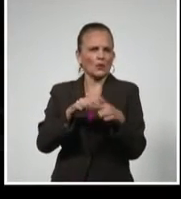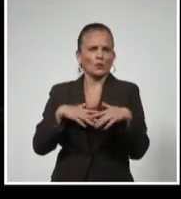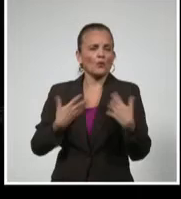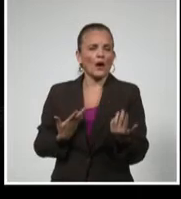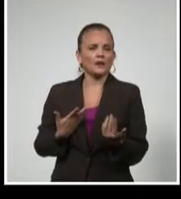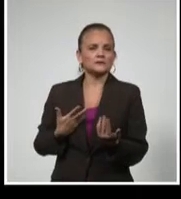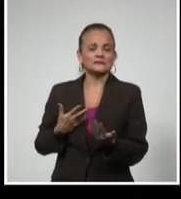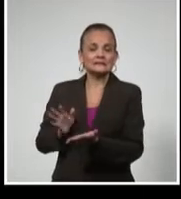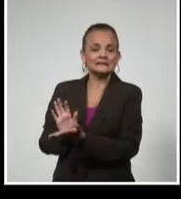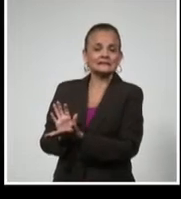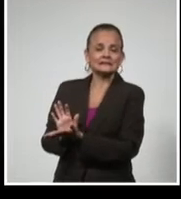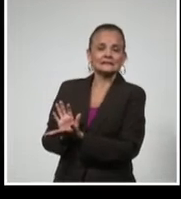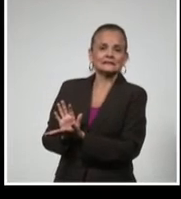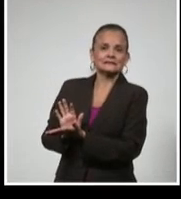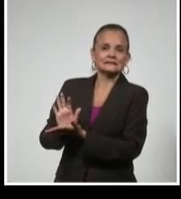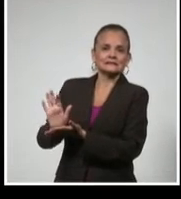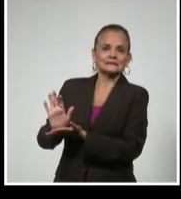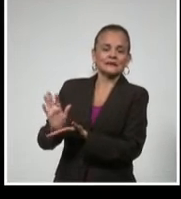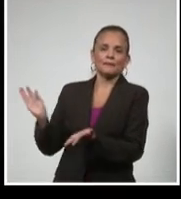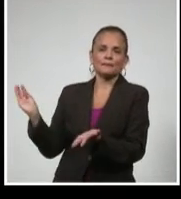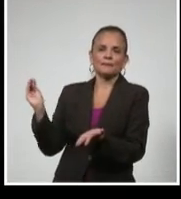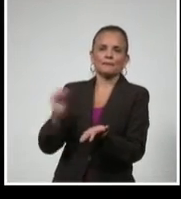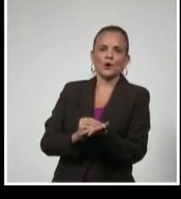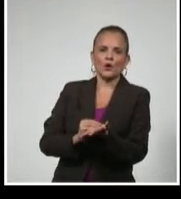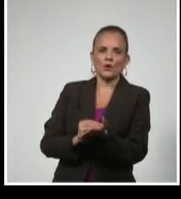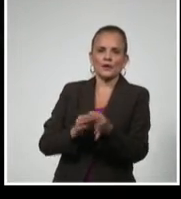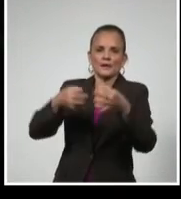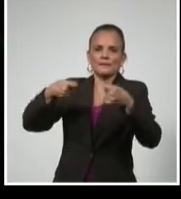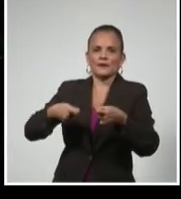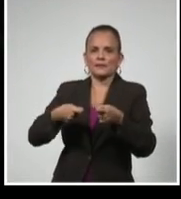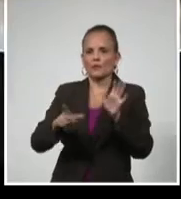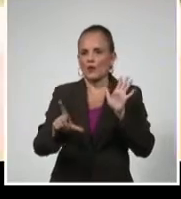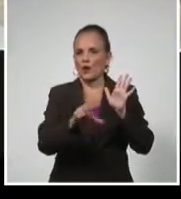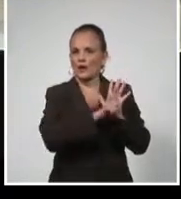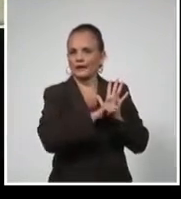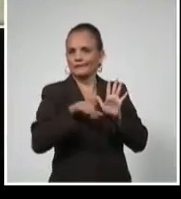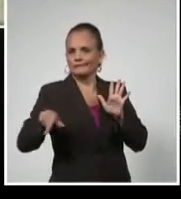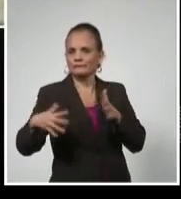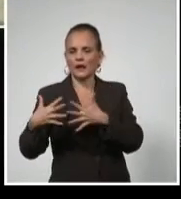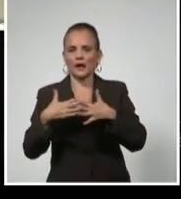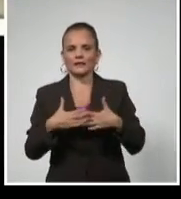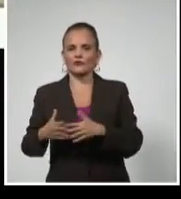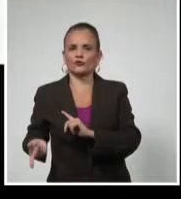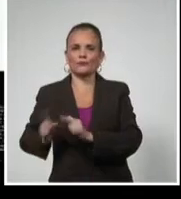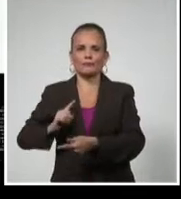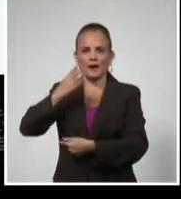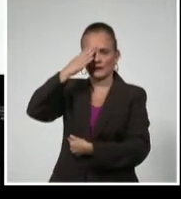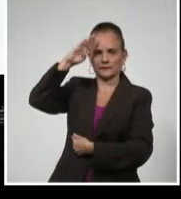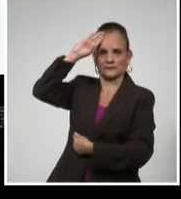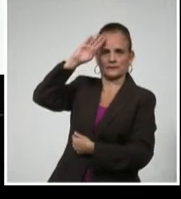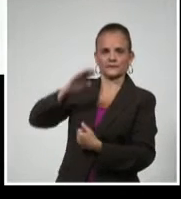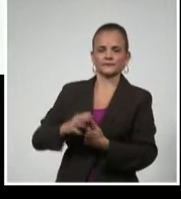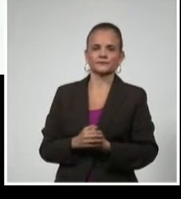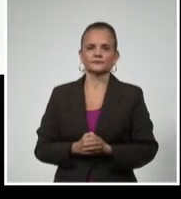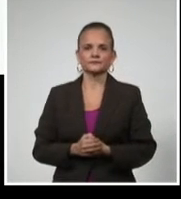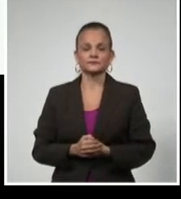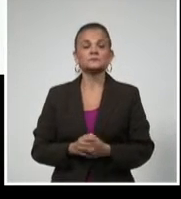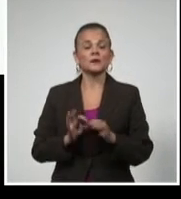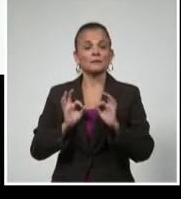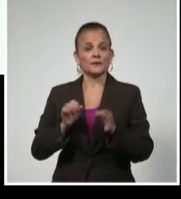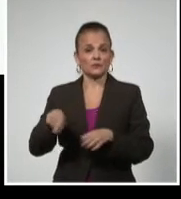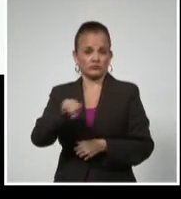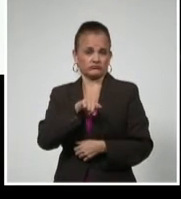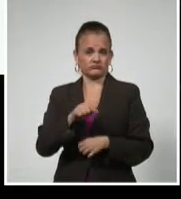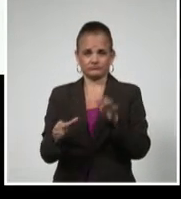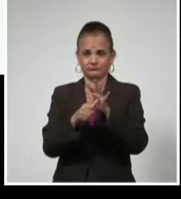rechazar la aplicación extraterritorial de las leyes de Estados Unidos. La invitación del jefe de Estado, el presidente Miguel Díaz-Canel,